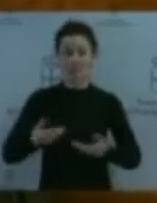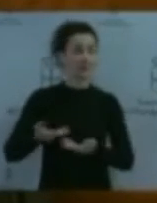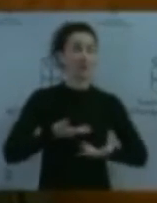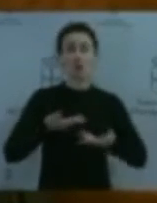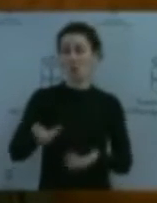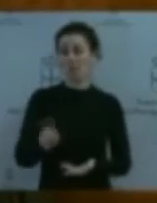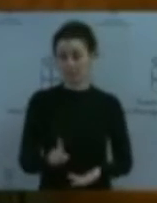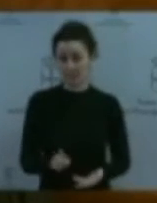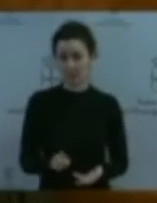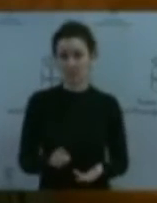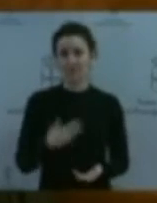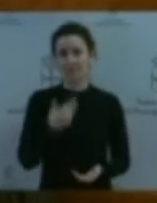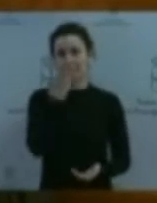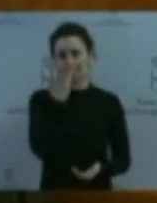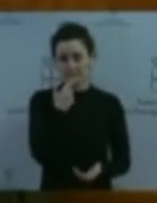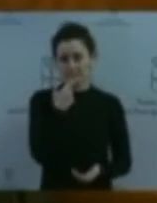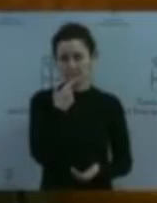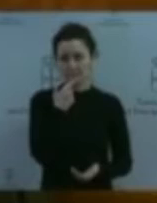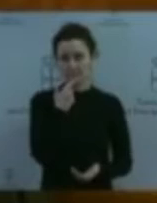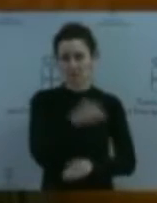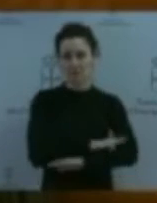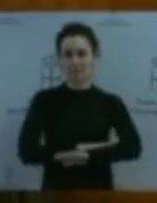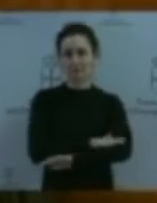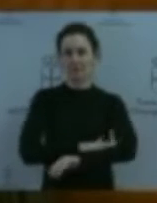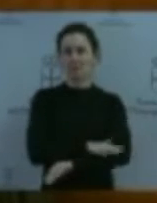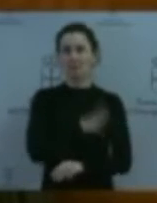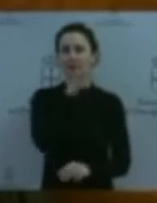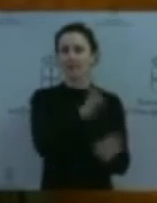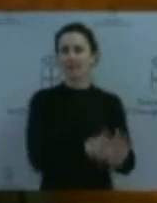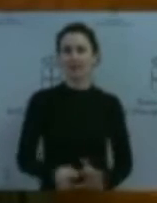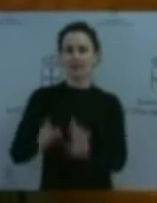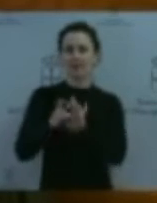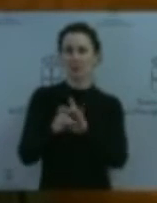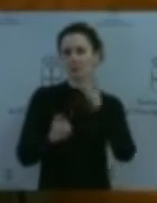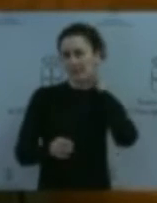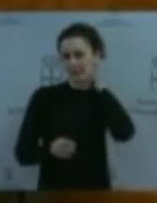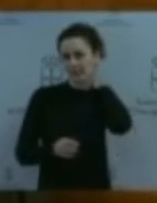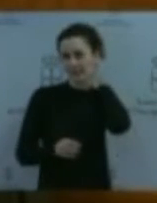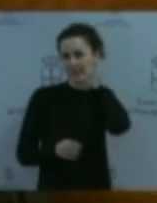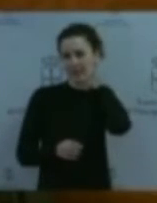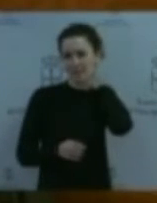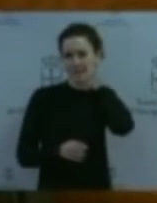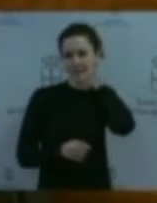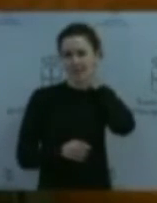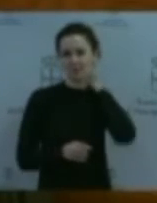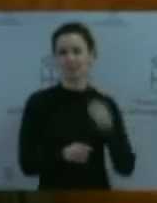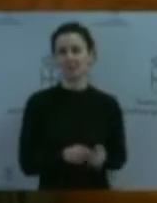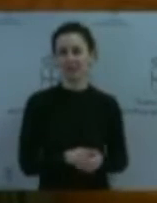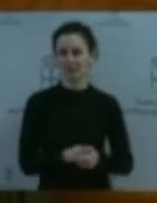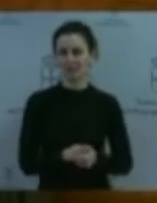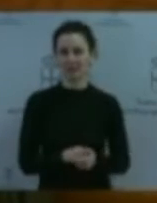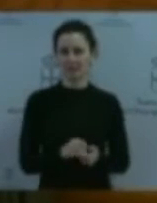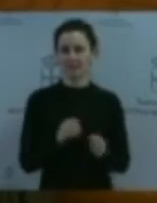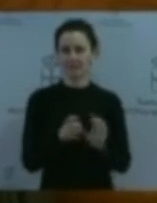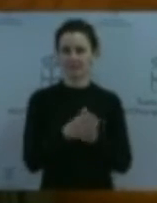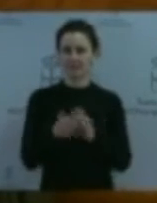Ministerio va a estar mañana en esta reunión que tiene previsto celebrarse por la tarde. Me gustaría saber qué es lo que piensa también el Gobierno de Asturias al respecto. Me gustaría saber